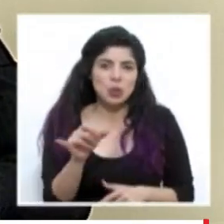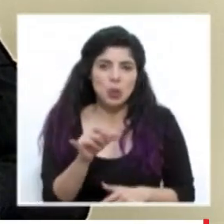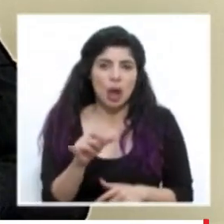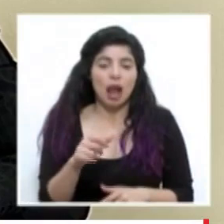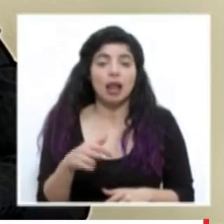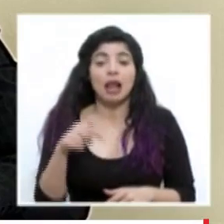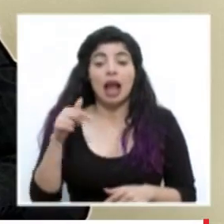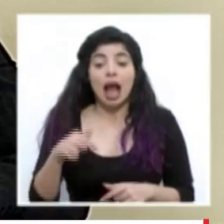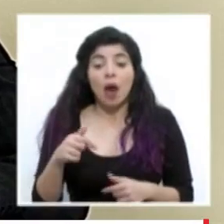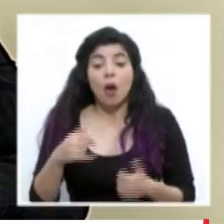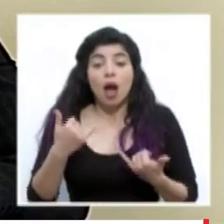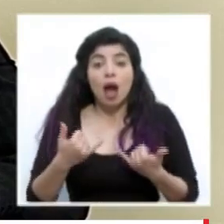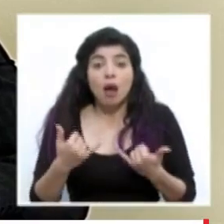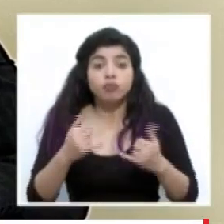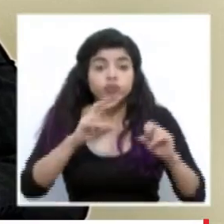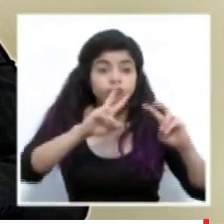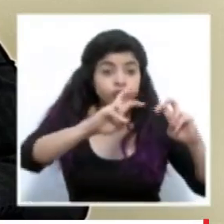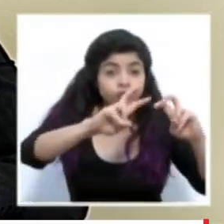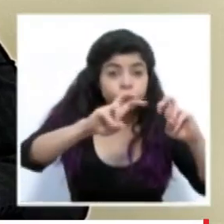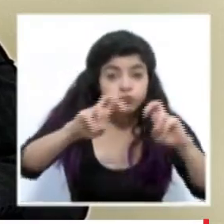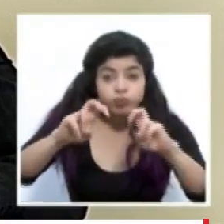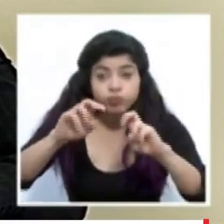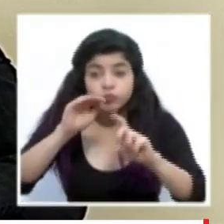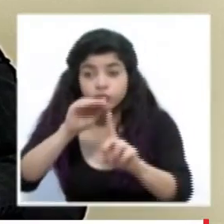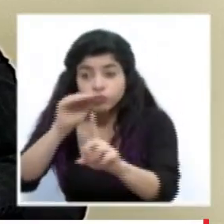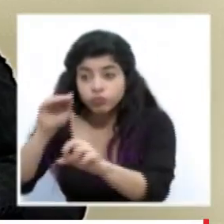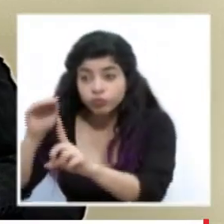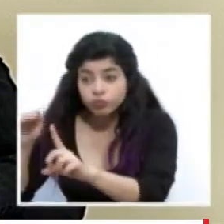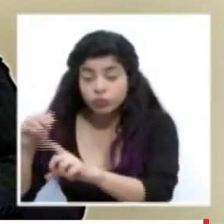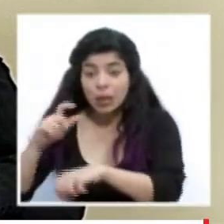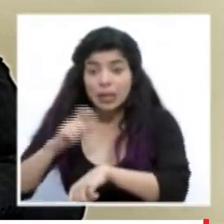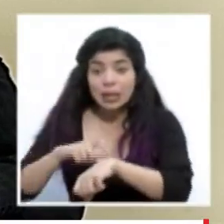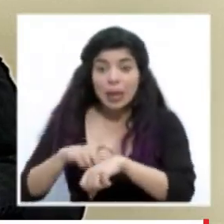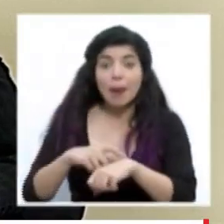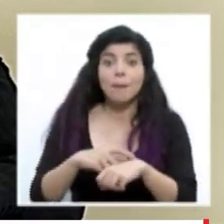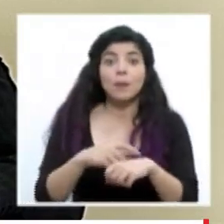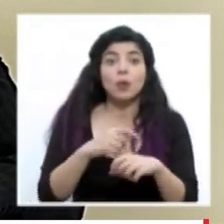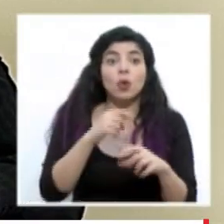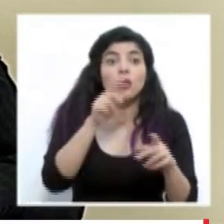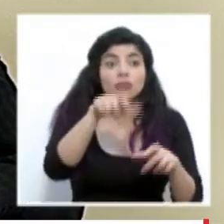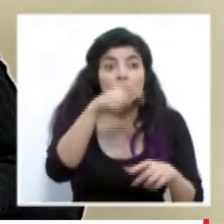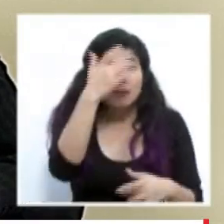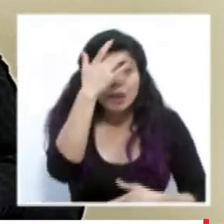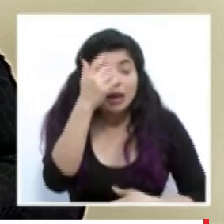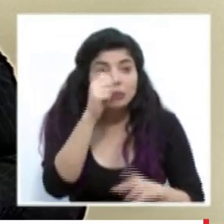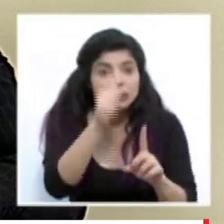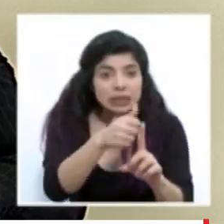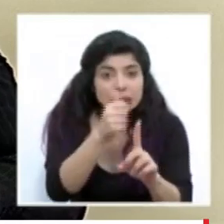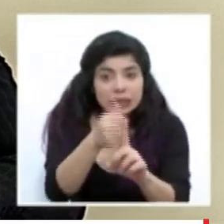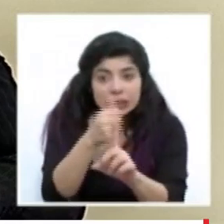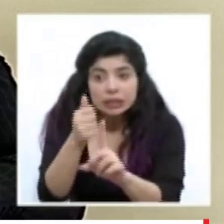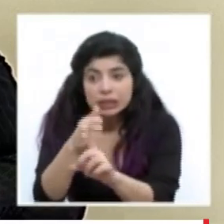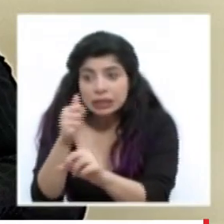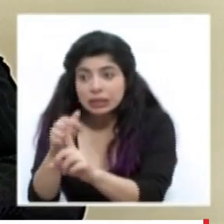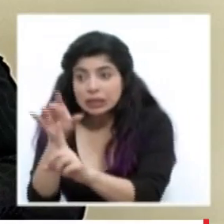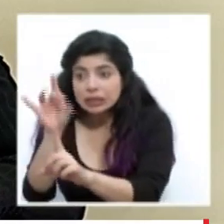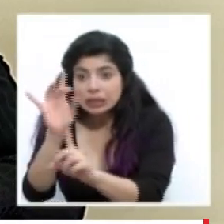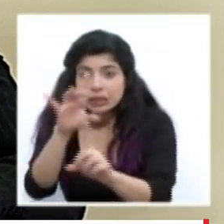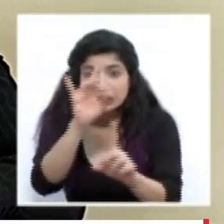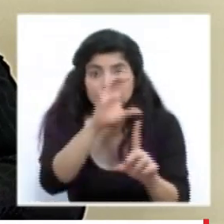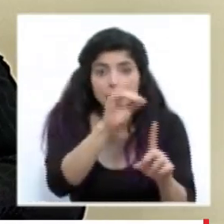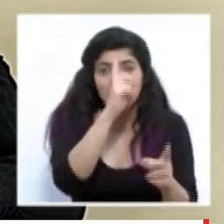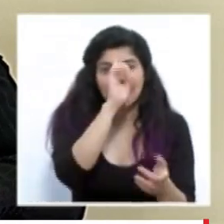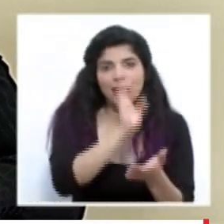parte de lo que hablamos, la trazabilidad, la notificación oportuna, el seguimiento de los casos es sumamente importante para no llegar a ese